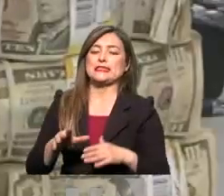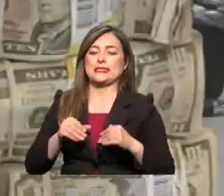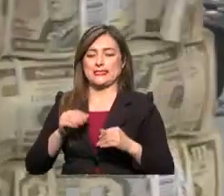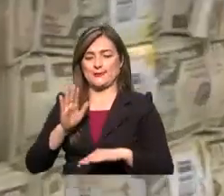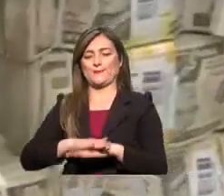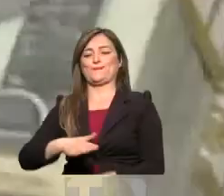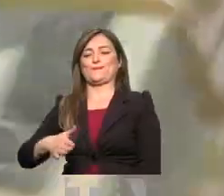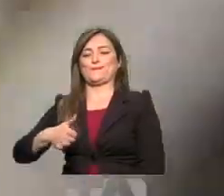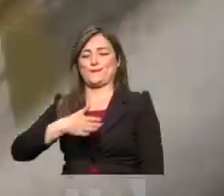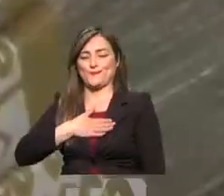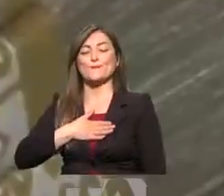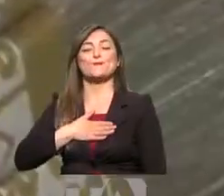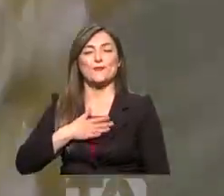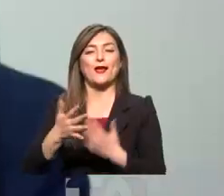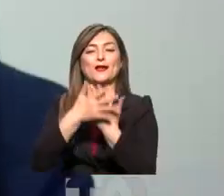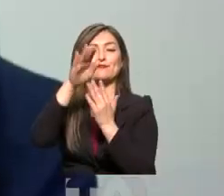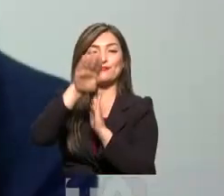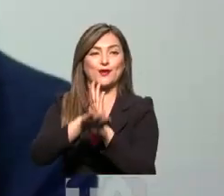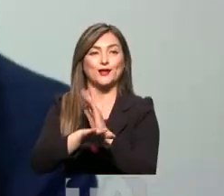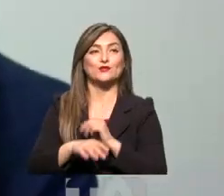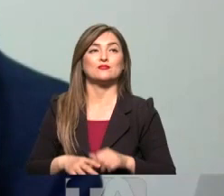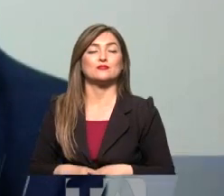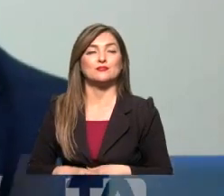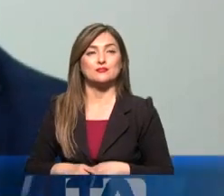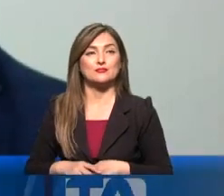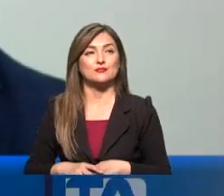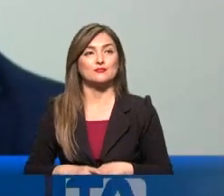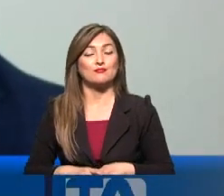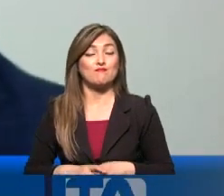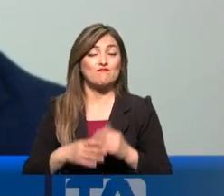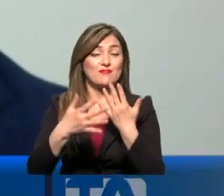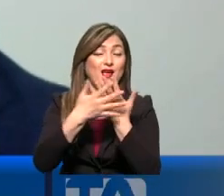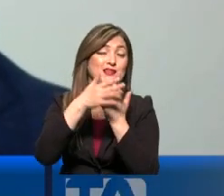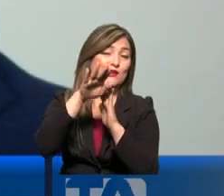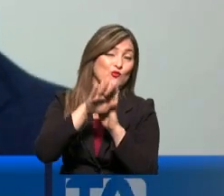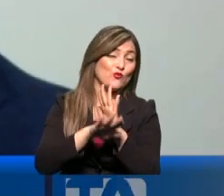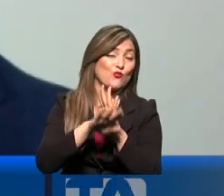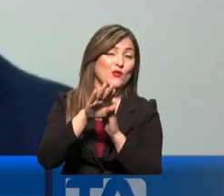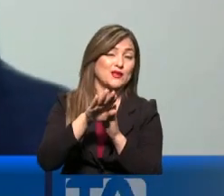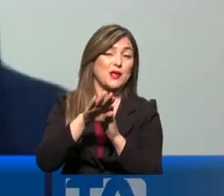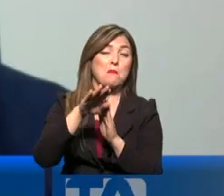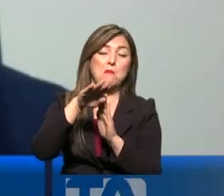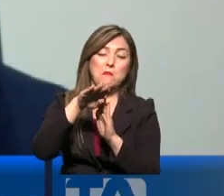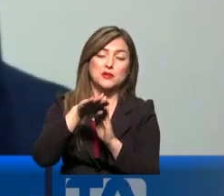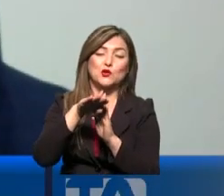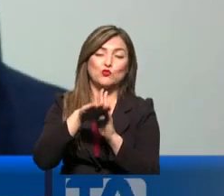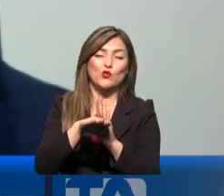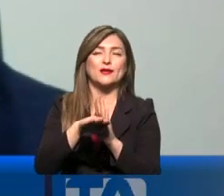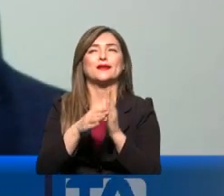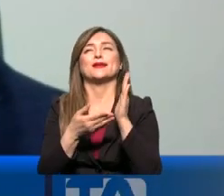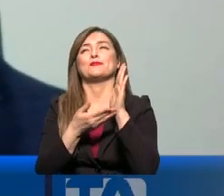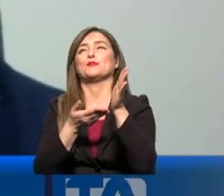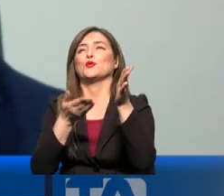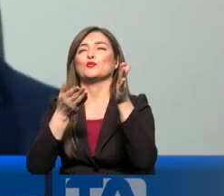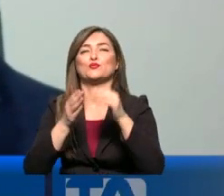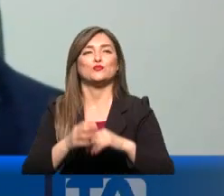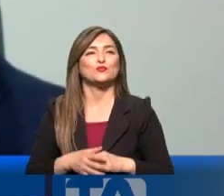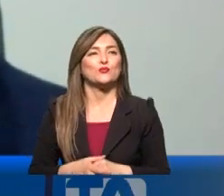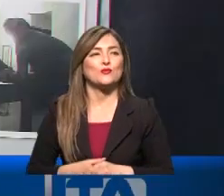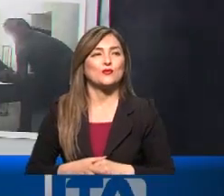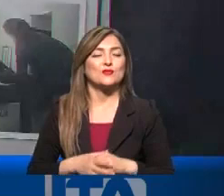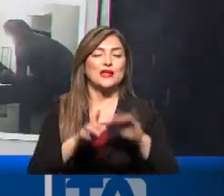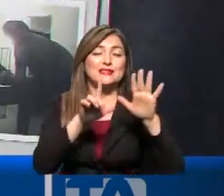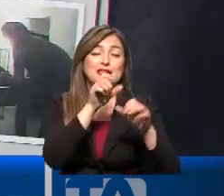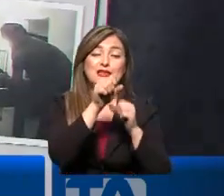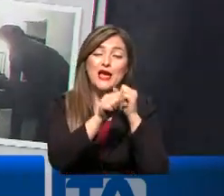su responsabilidad en el delito. La pena se puede reducir hasta el 1/3 de la pena mínima, sería 1/3 de los